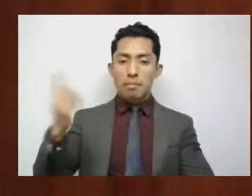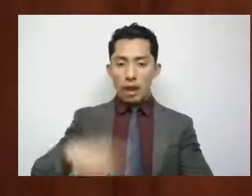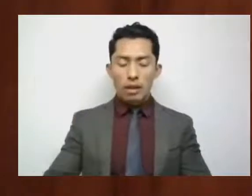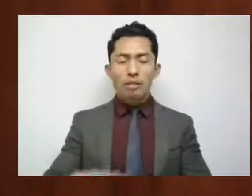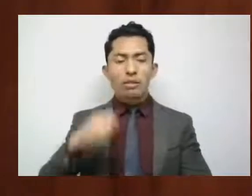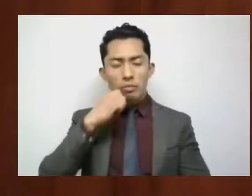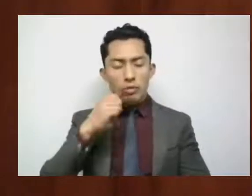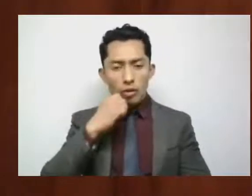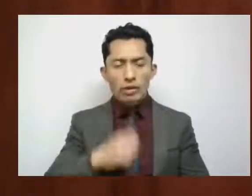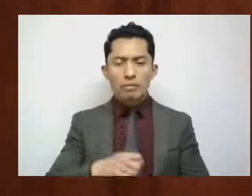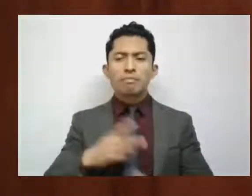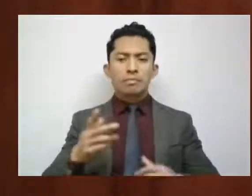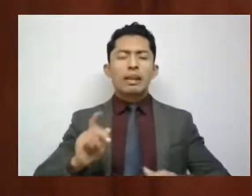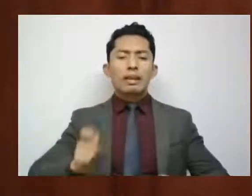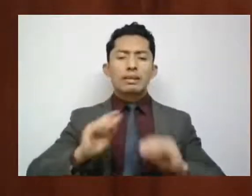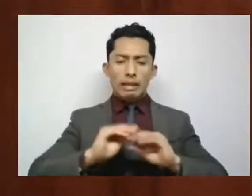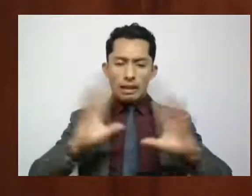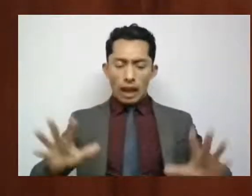La claridad es la redacción,